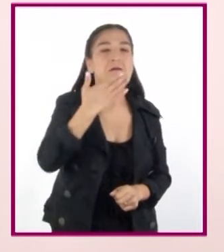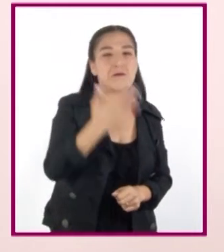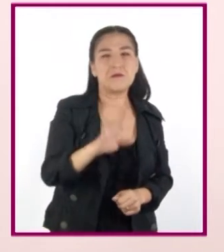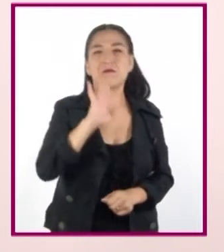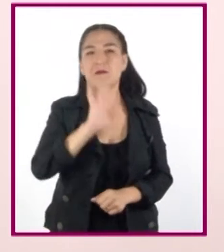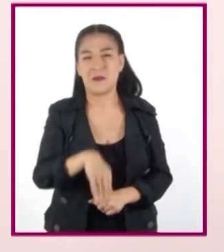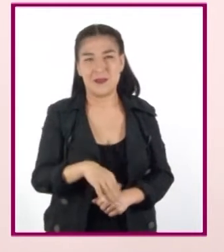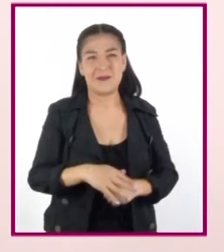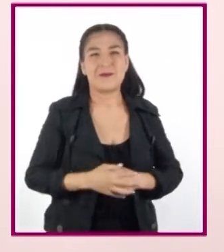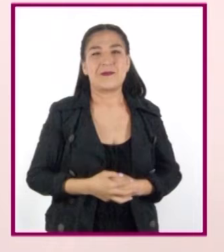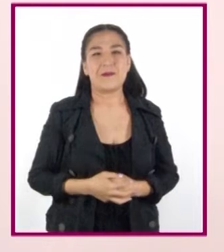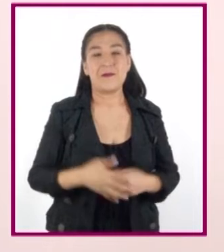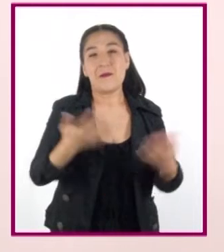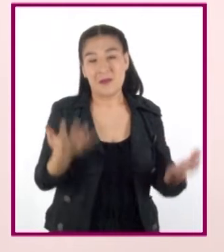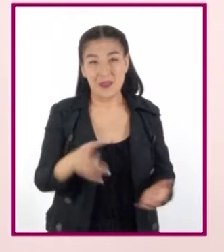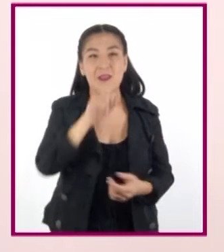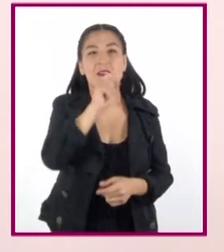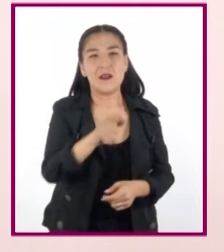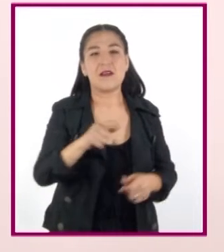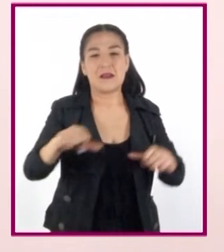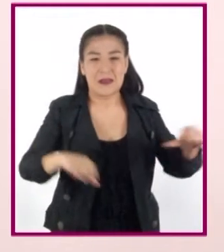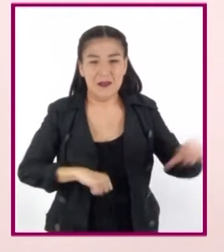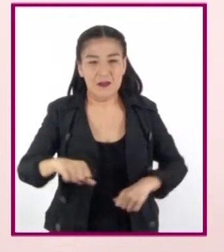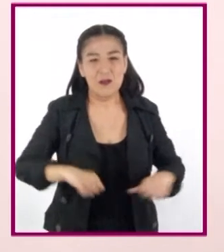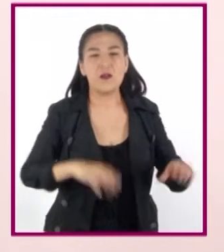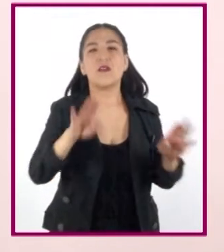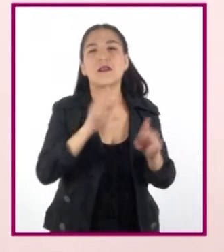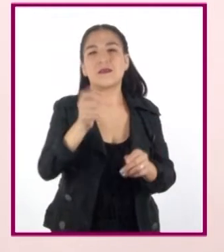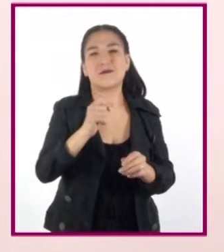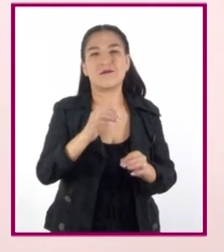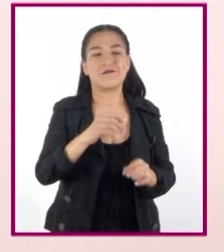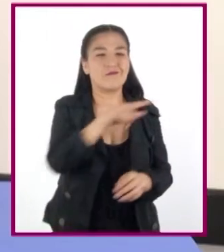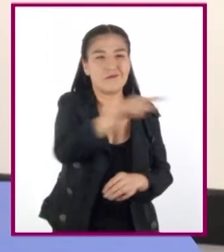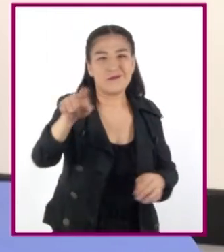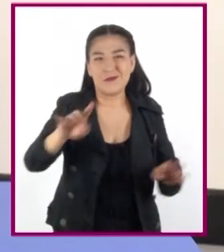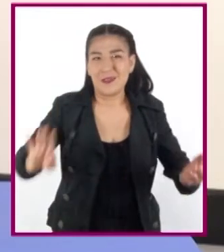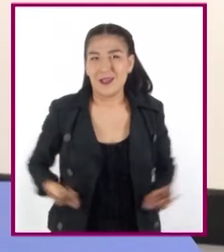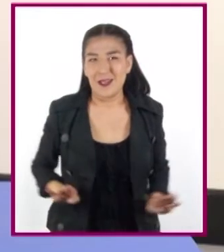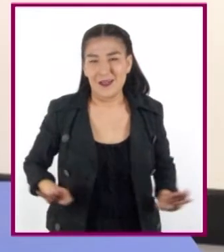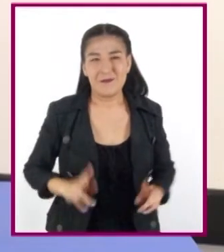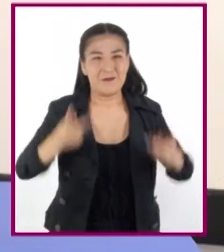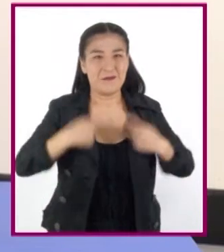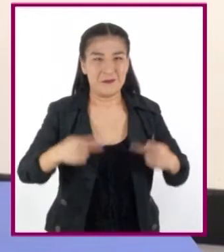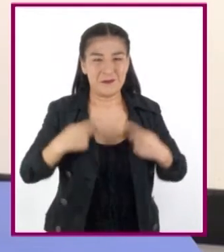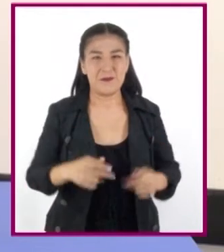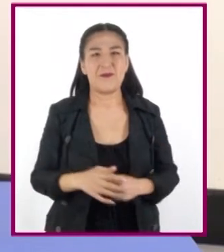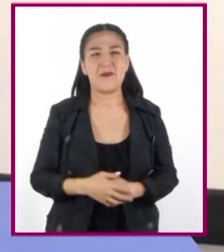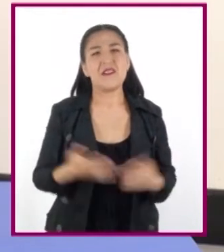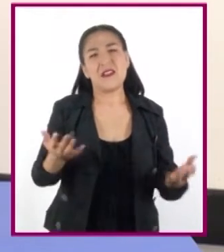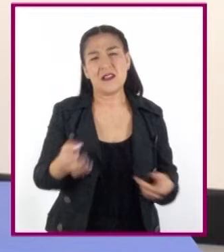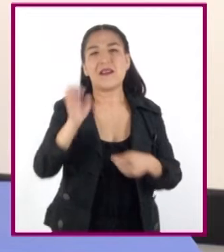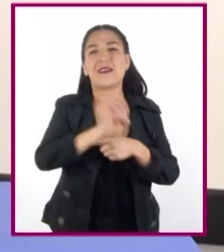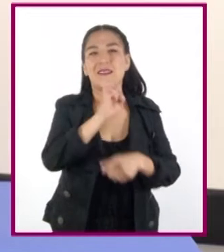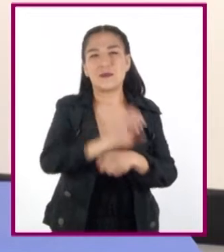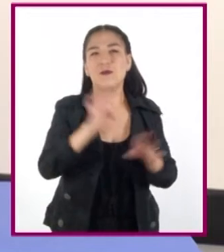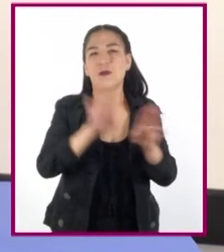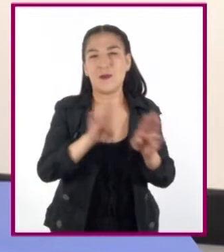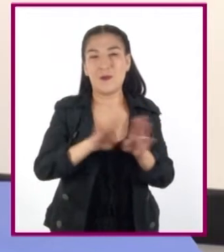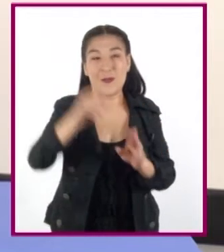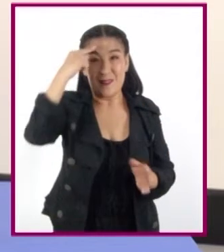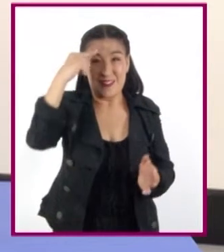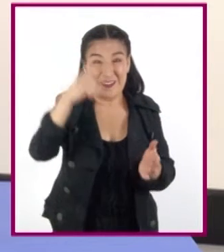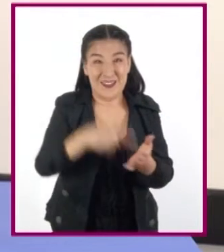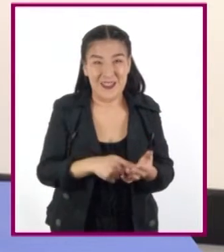lo que está mal, así como las actitudes y comportamientos de otros. Entonces las creencias introyectadas